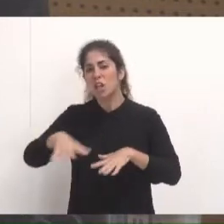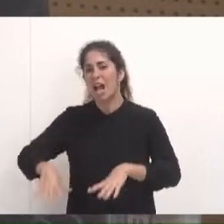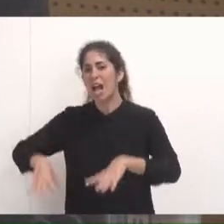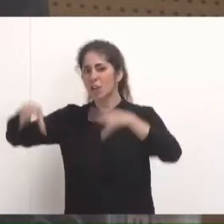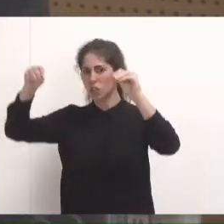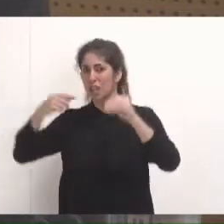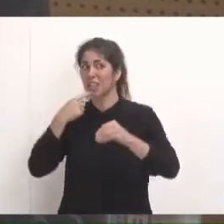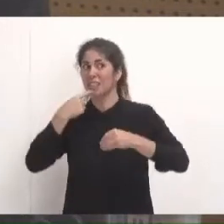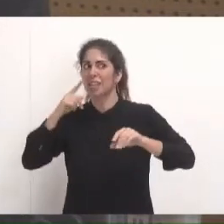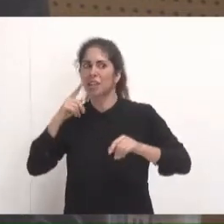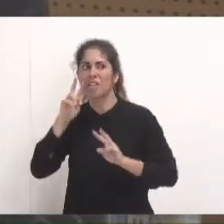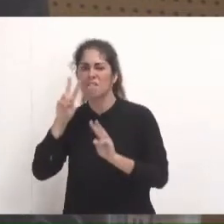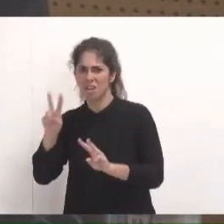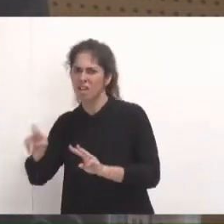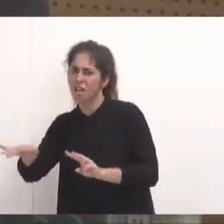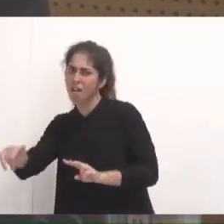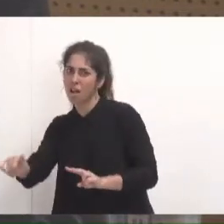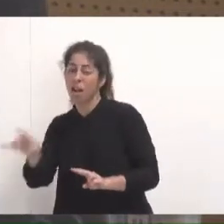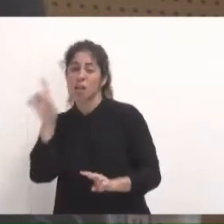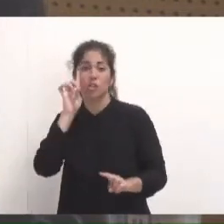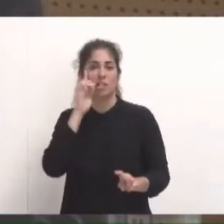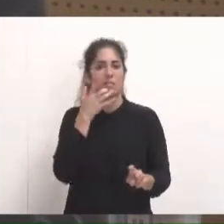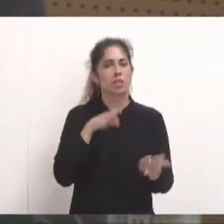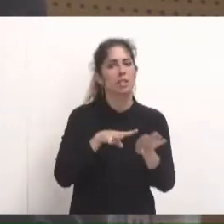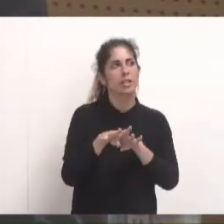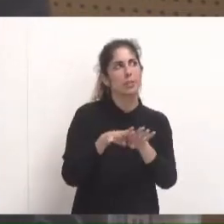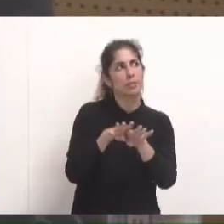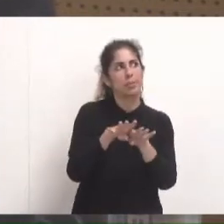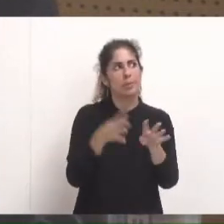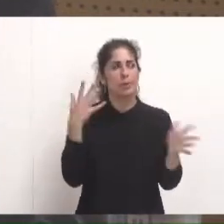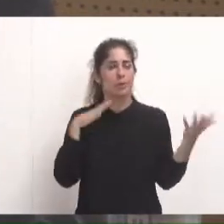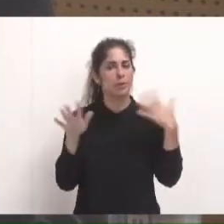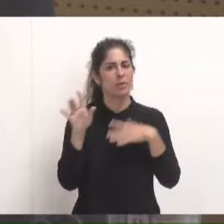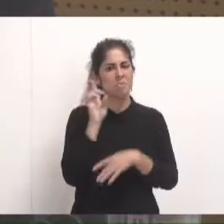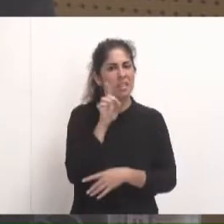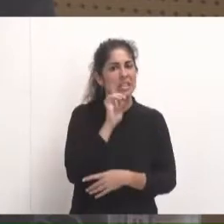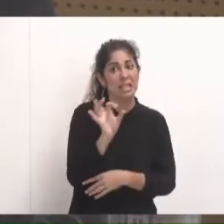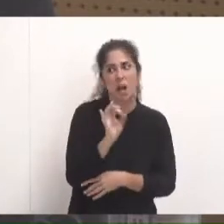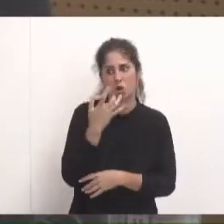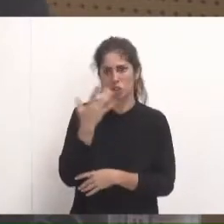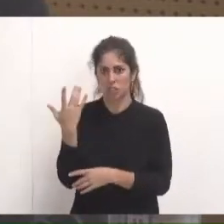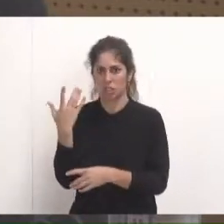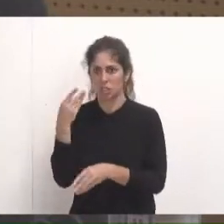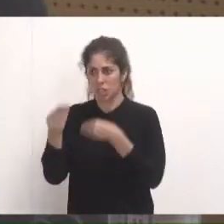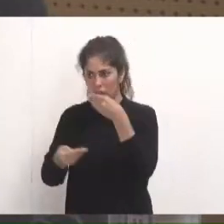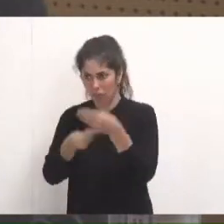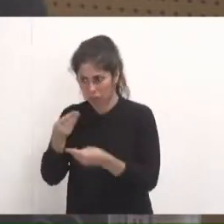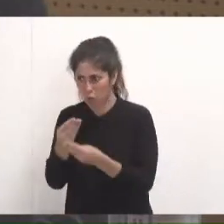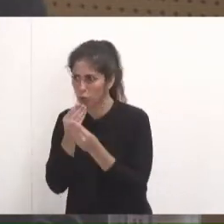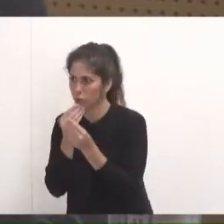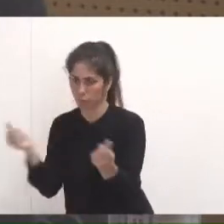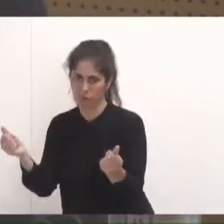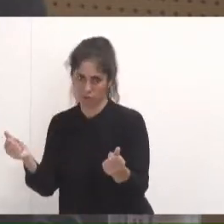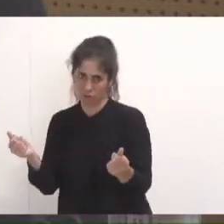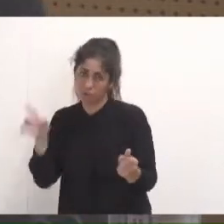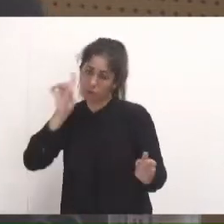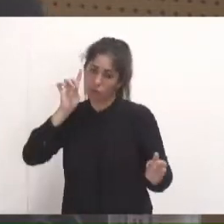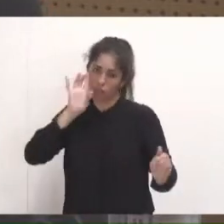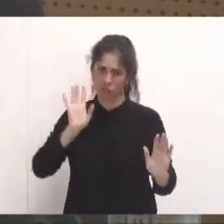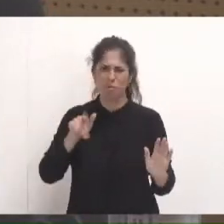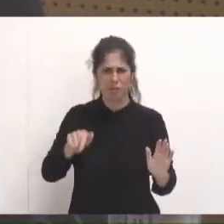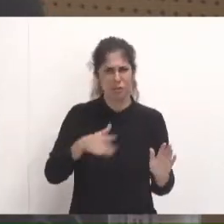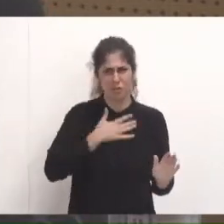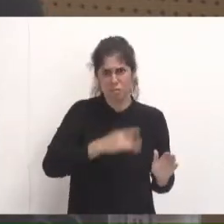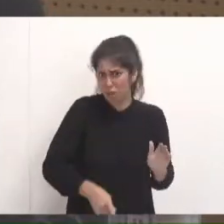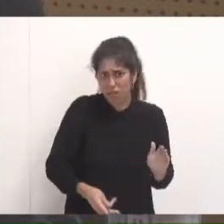falsa alarma o simplemente se actuó a tiempo y se erradicó y se ha preferido no extender el bulo este, pero esto puede pasar